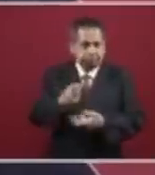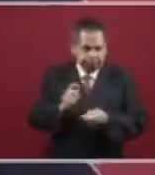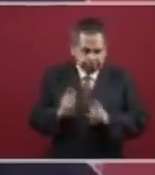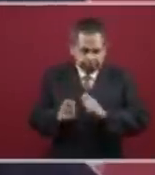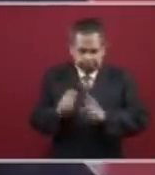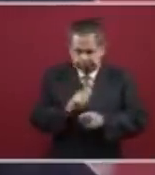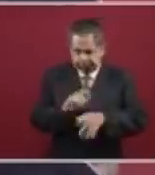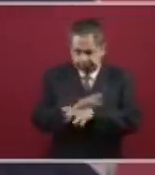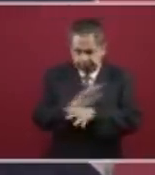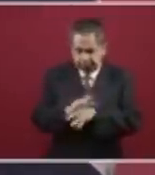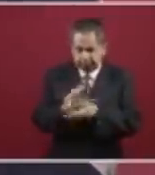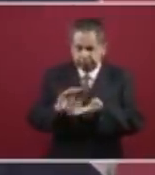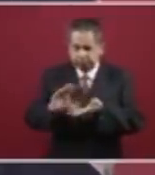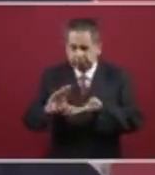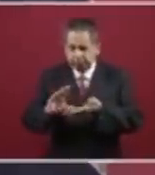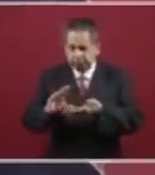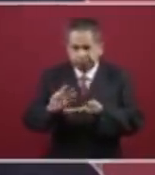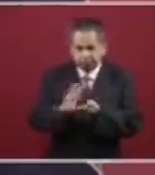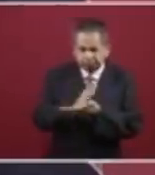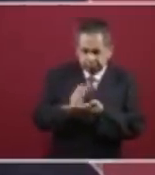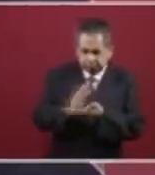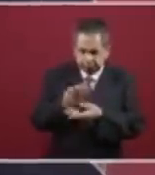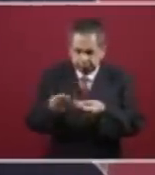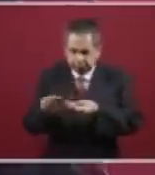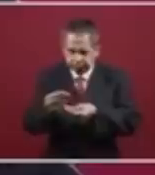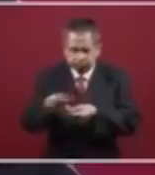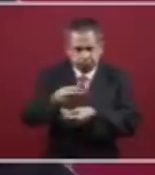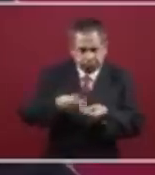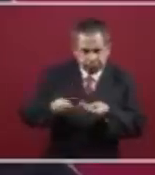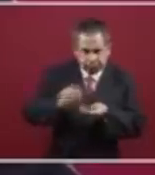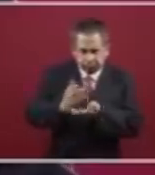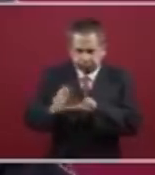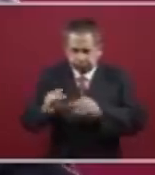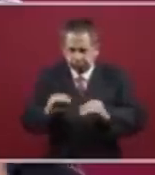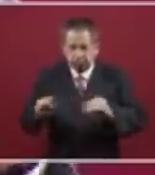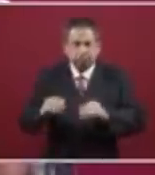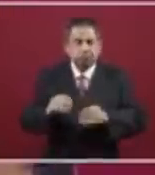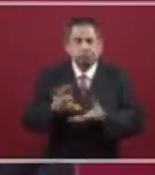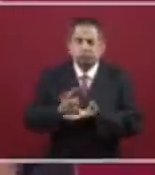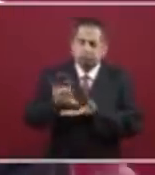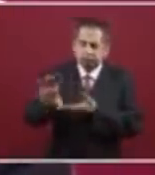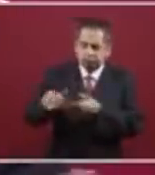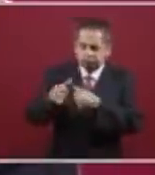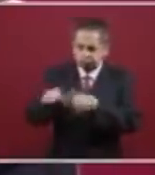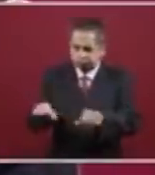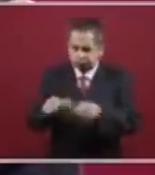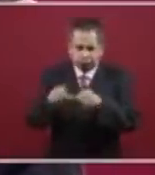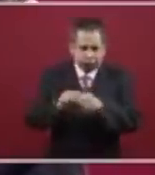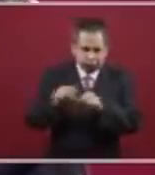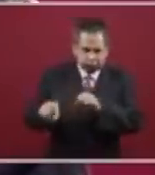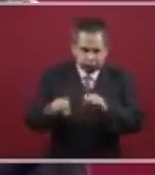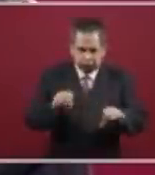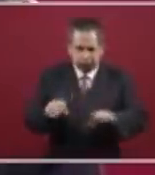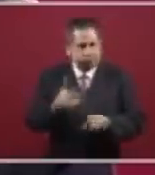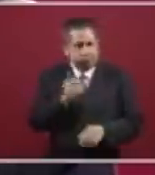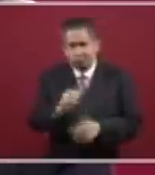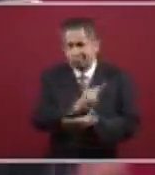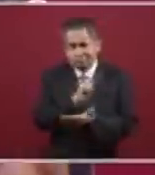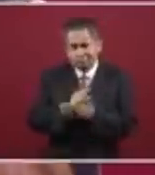una reasignación de recursos, tiene que haber transferencias en el marco de la ley. O